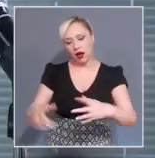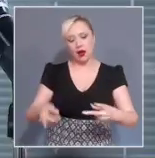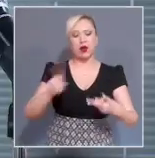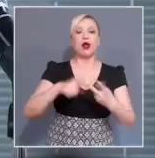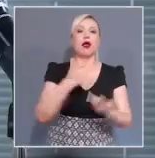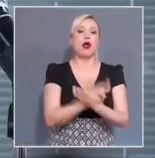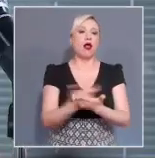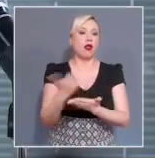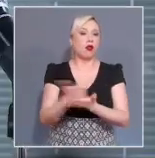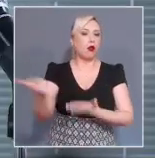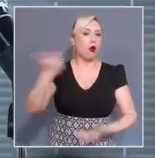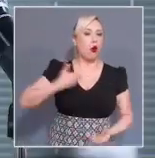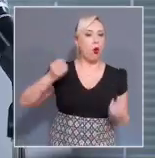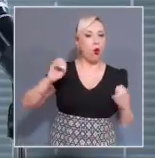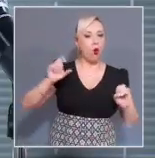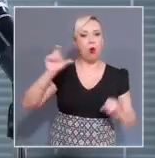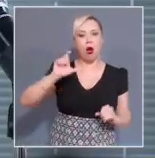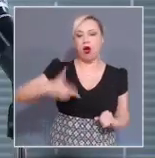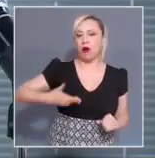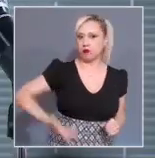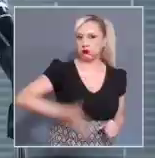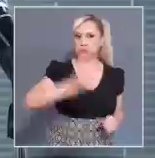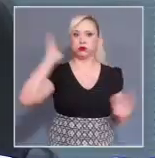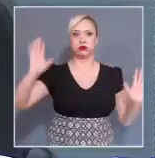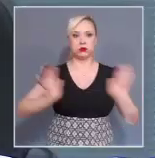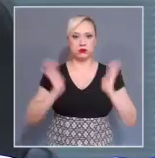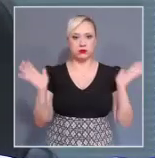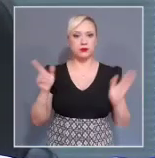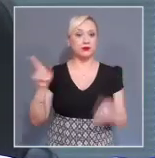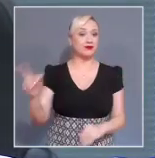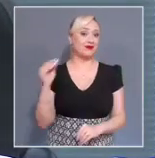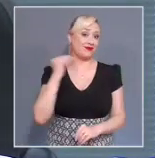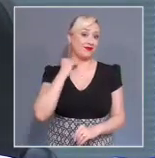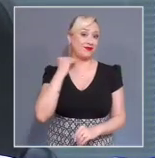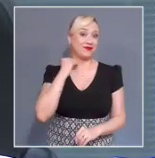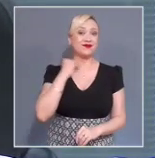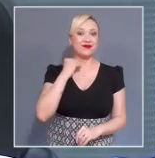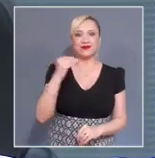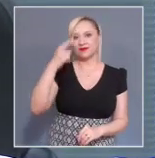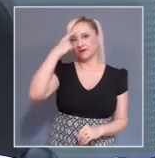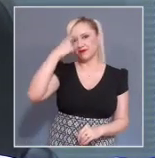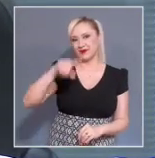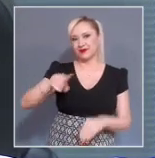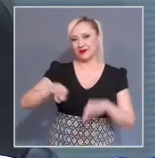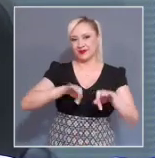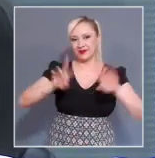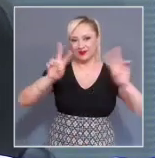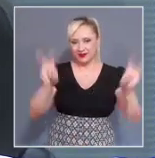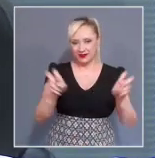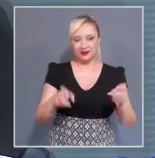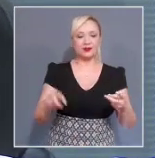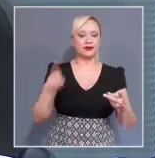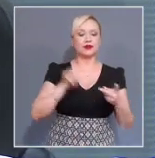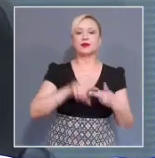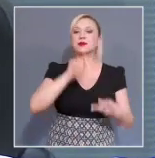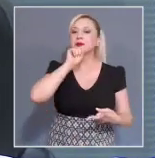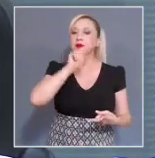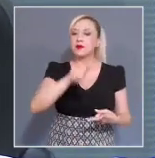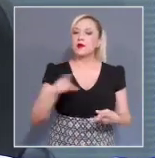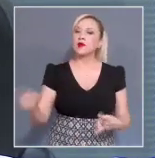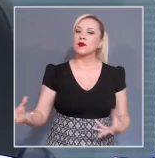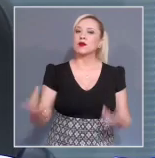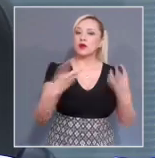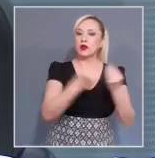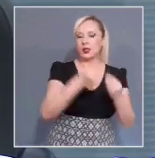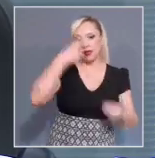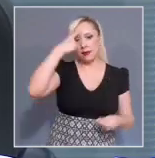Luis Díaz Mirón, postulante en materia laboral, y Luis Huerta Martínez, adscrito al Pleno Regional en materia del